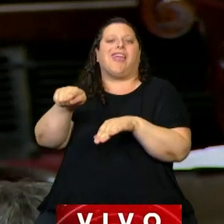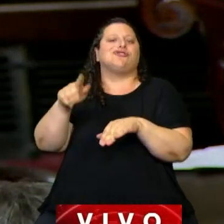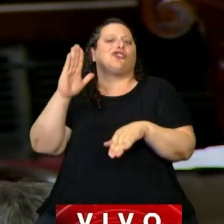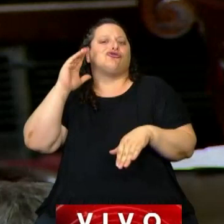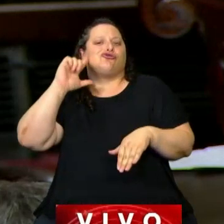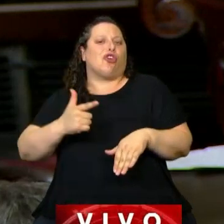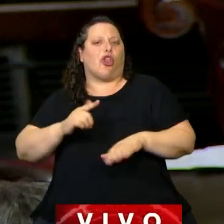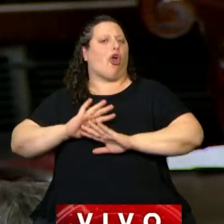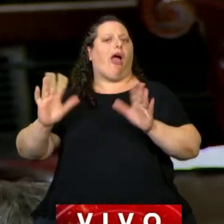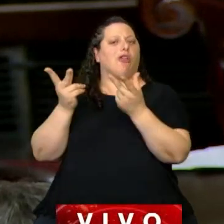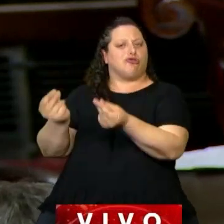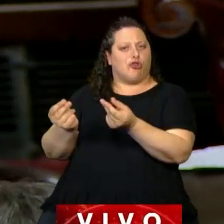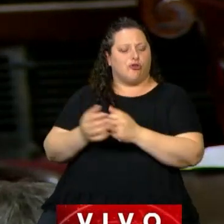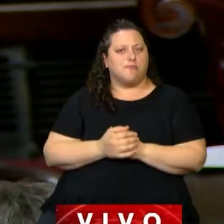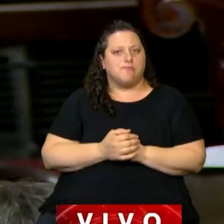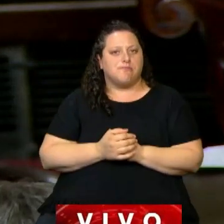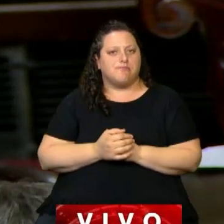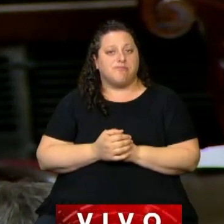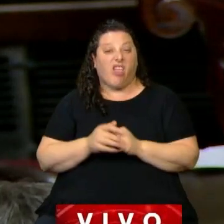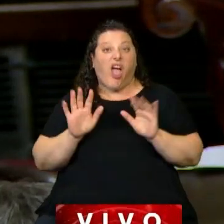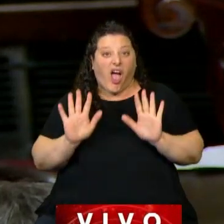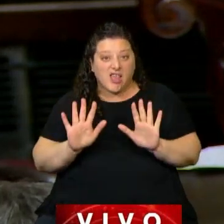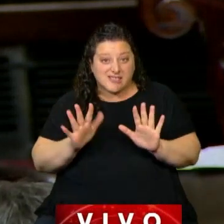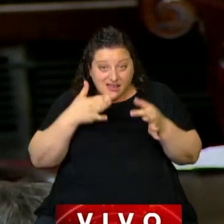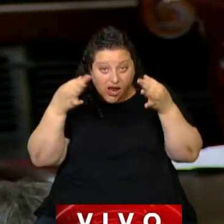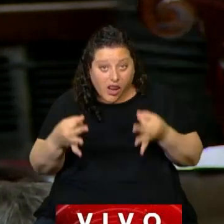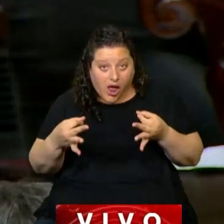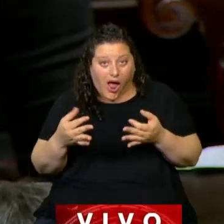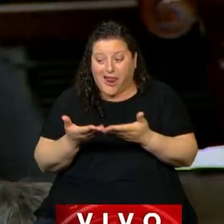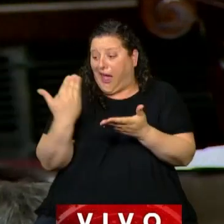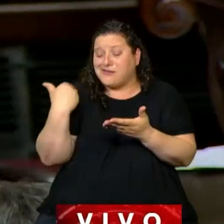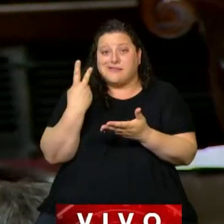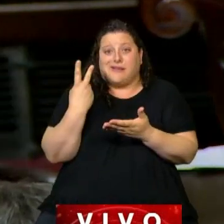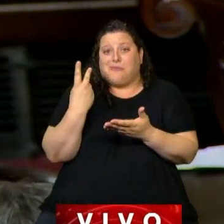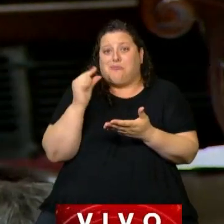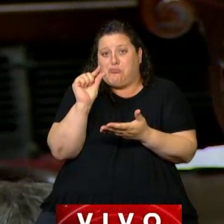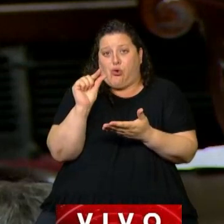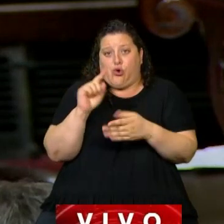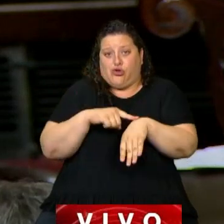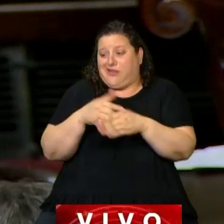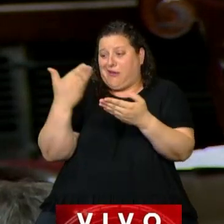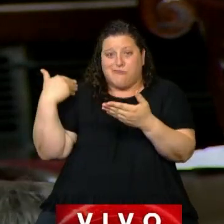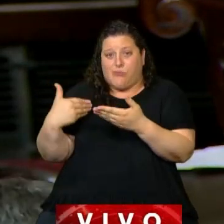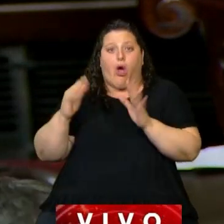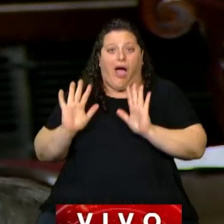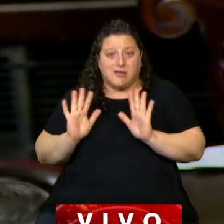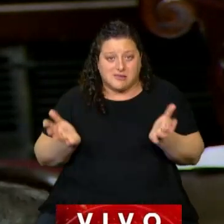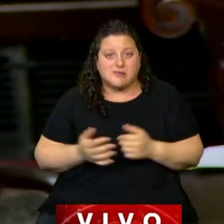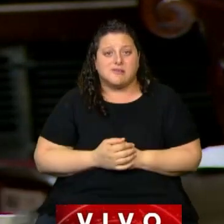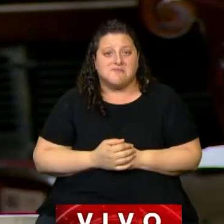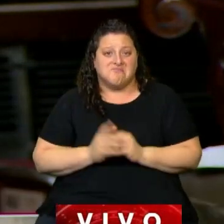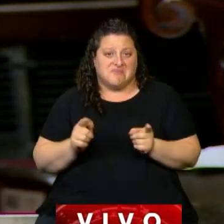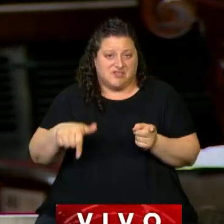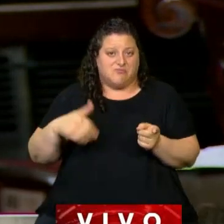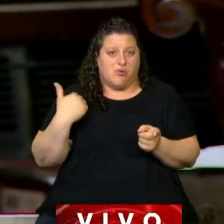Así de crudo como lo relato, es lo que sucedía hasta hace muy poco tiempo en nuestro país. Como